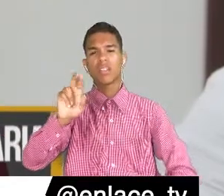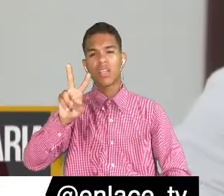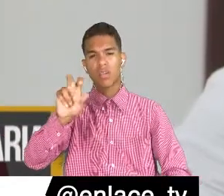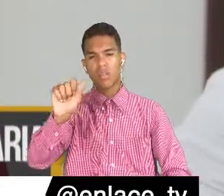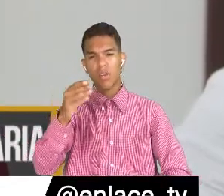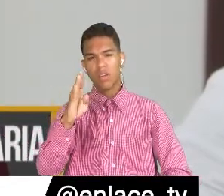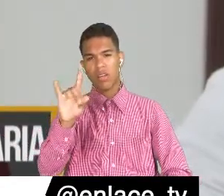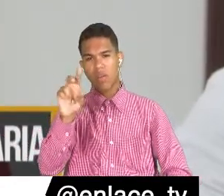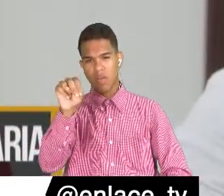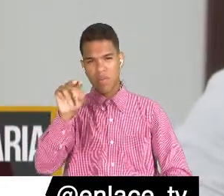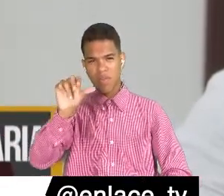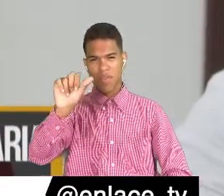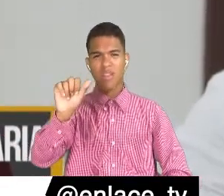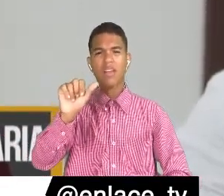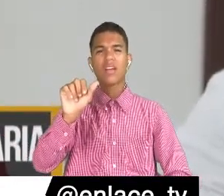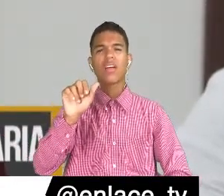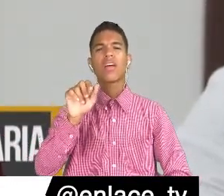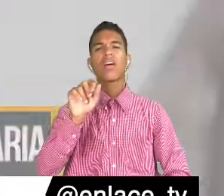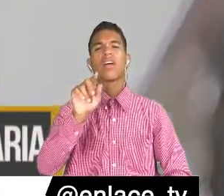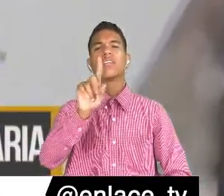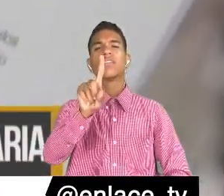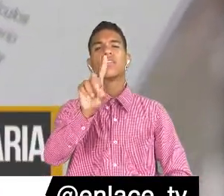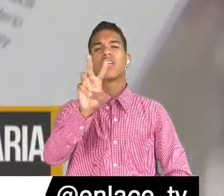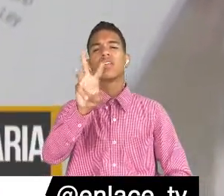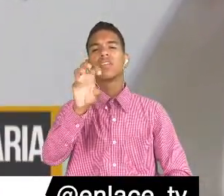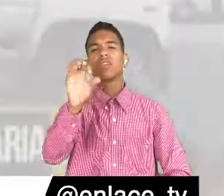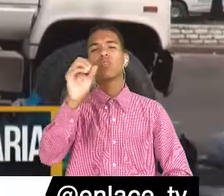por 180 días?